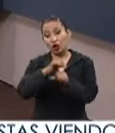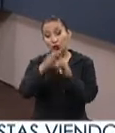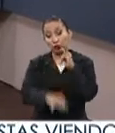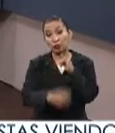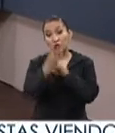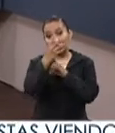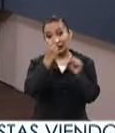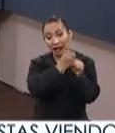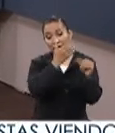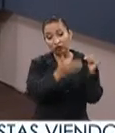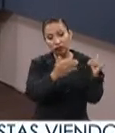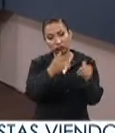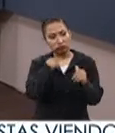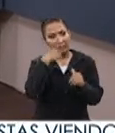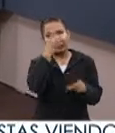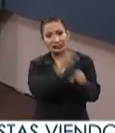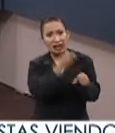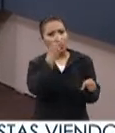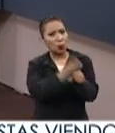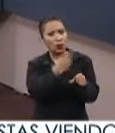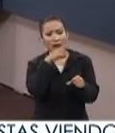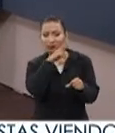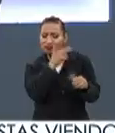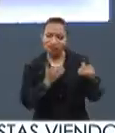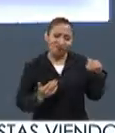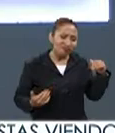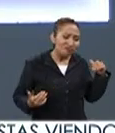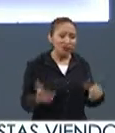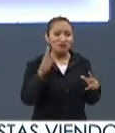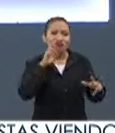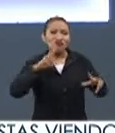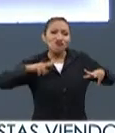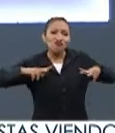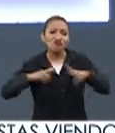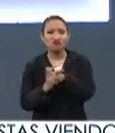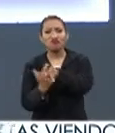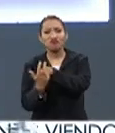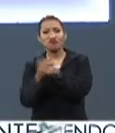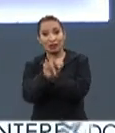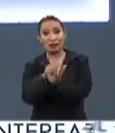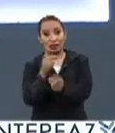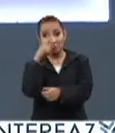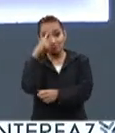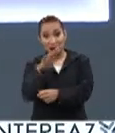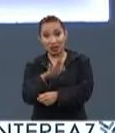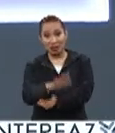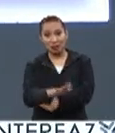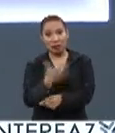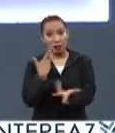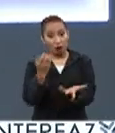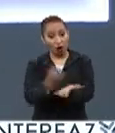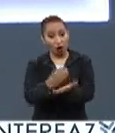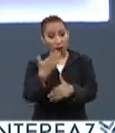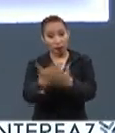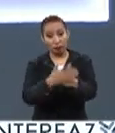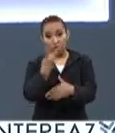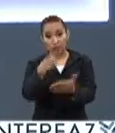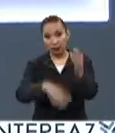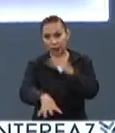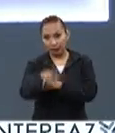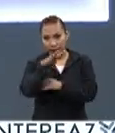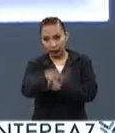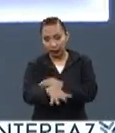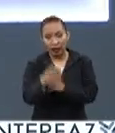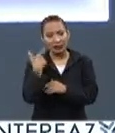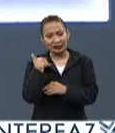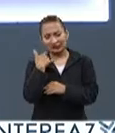últimos 3 años ha sido la segunda mejor luchadora del país. Va por el oro para 2019.